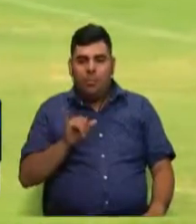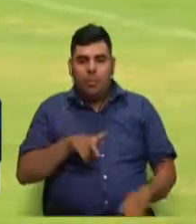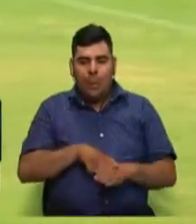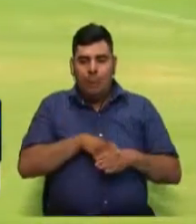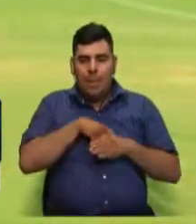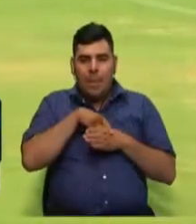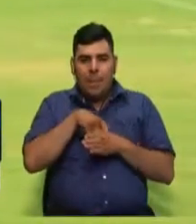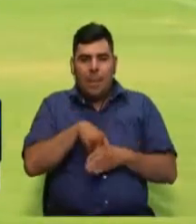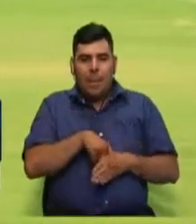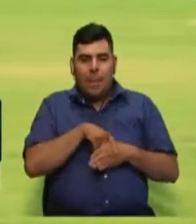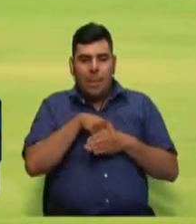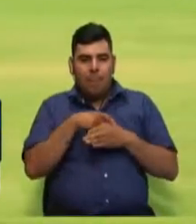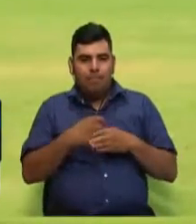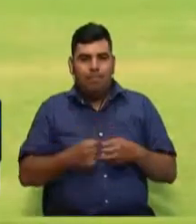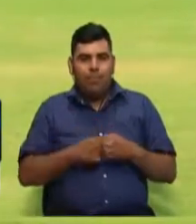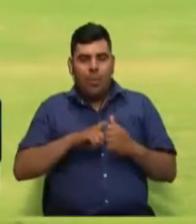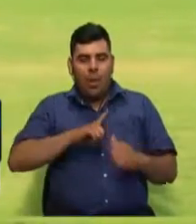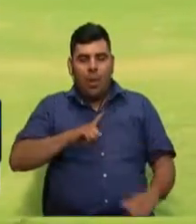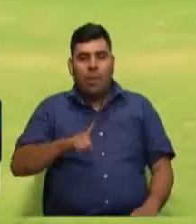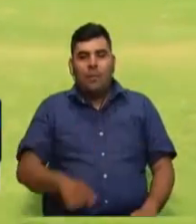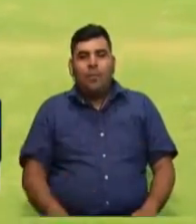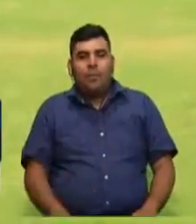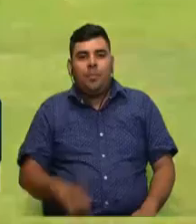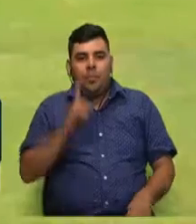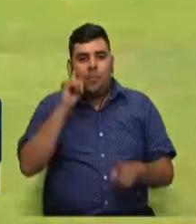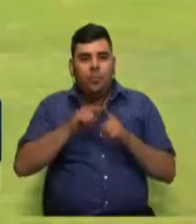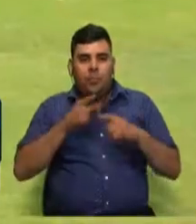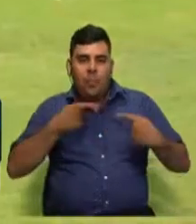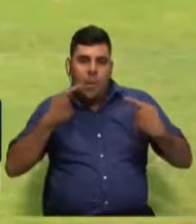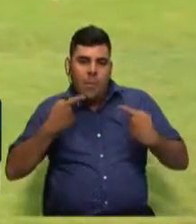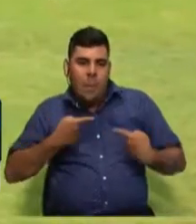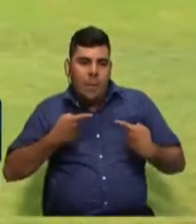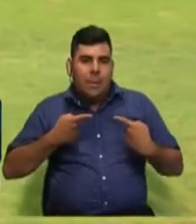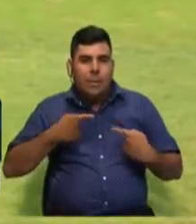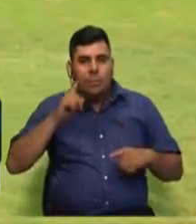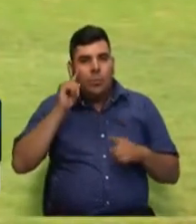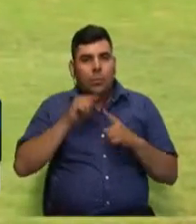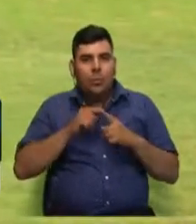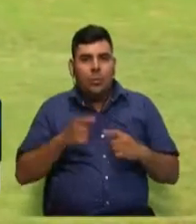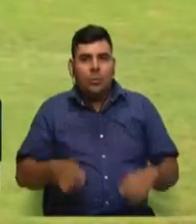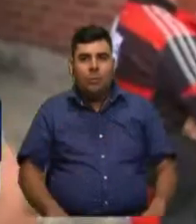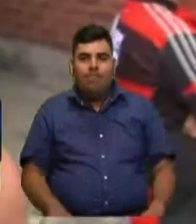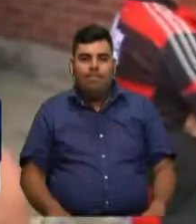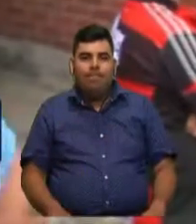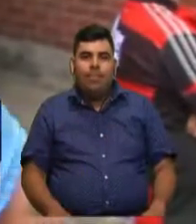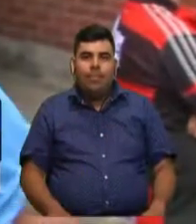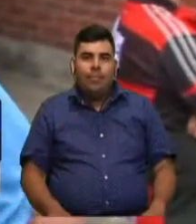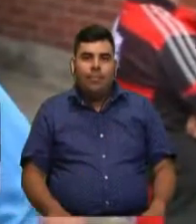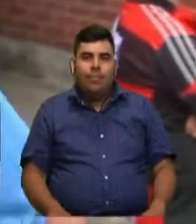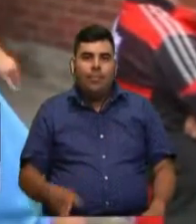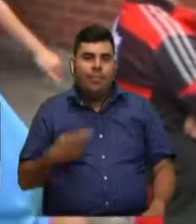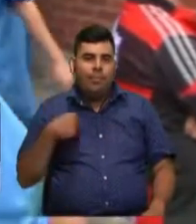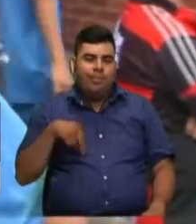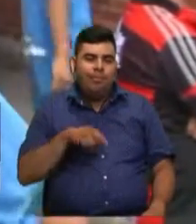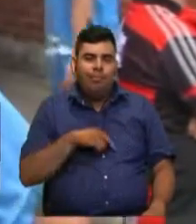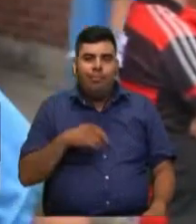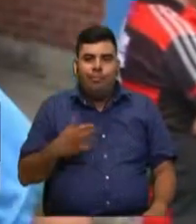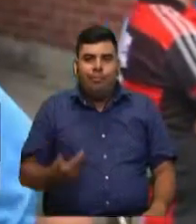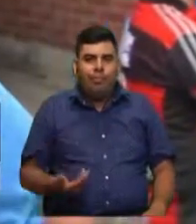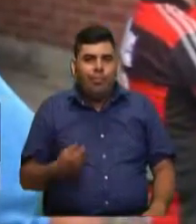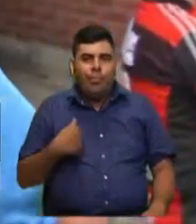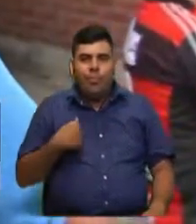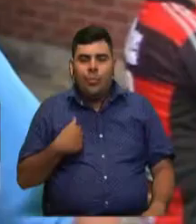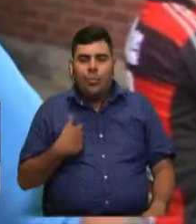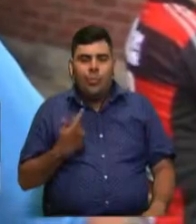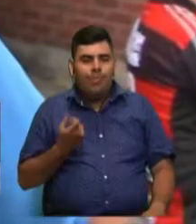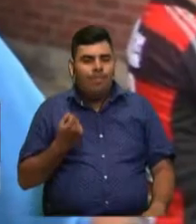torneo de principio a fin en una competencia que para el estratega argentino es injusta evidentemente estamos en un torneo que a mi entender es